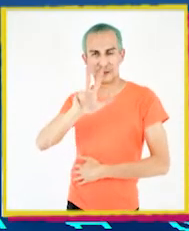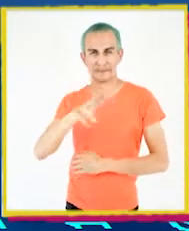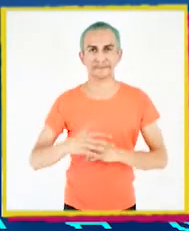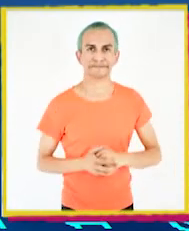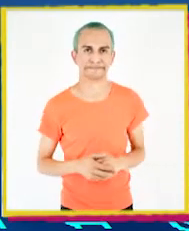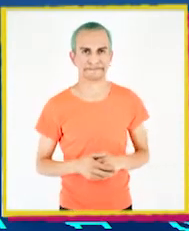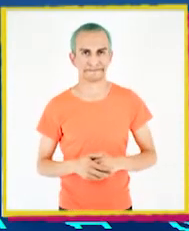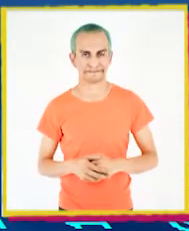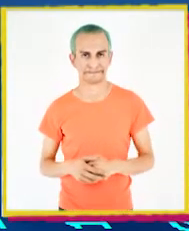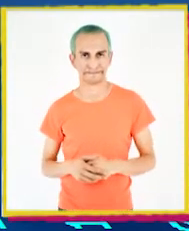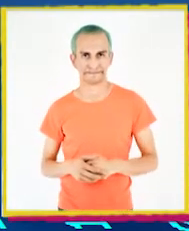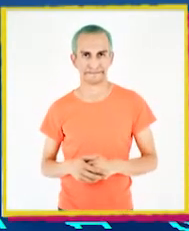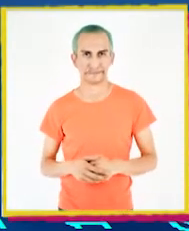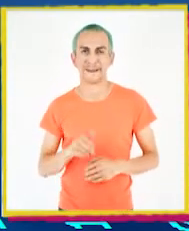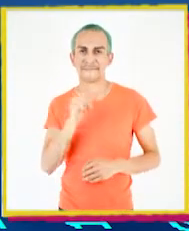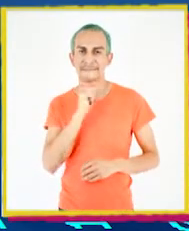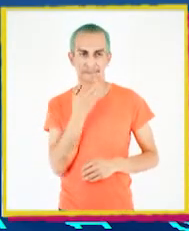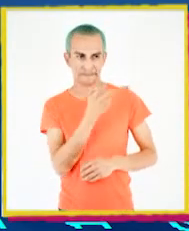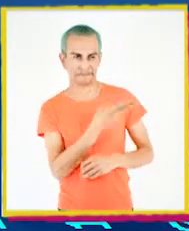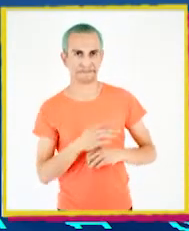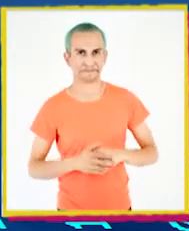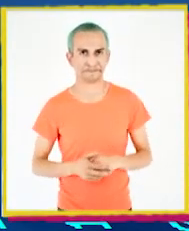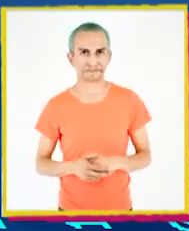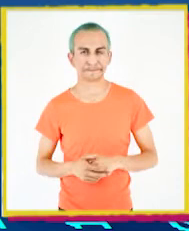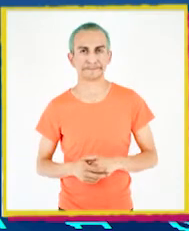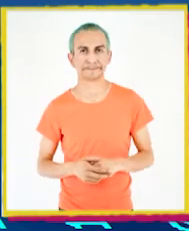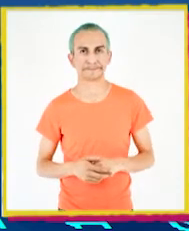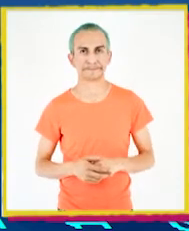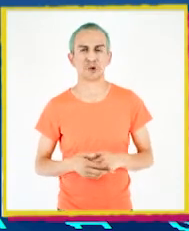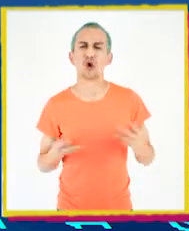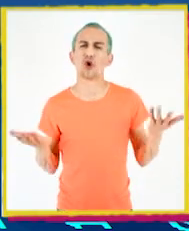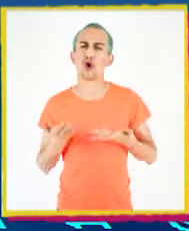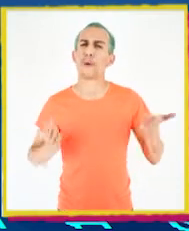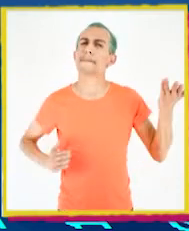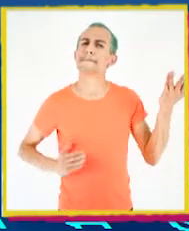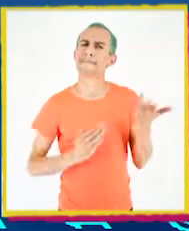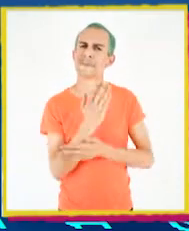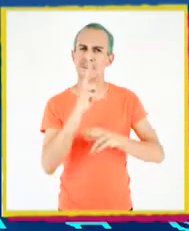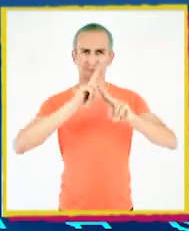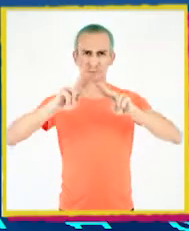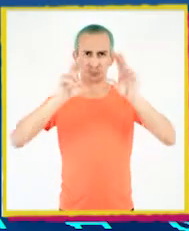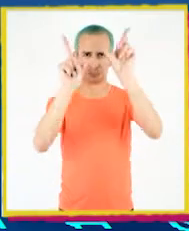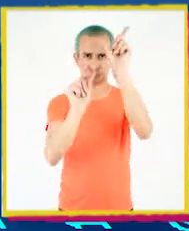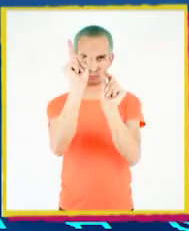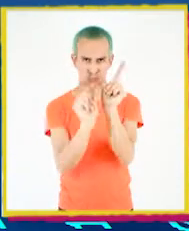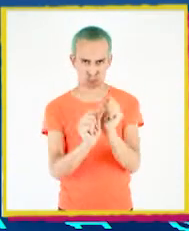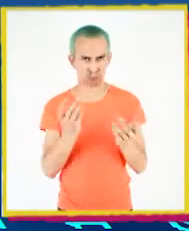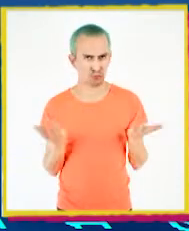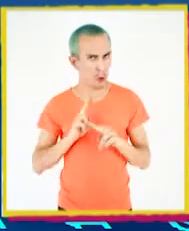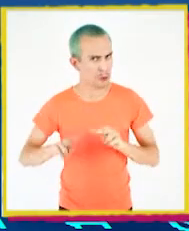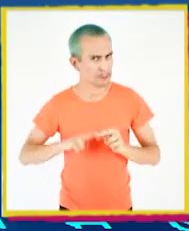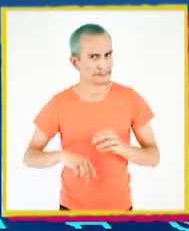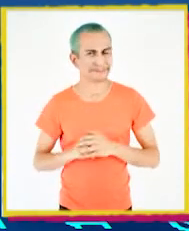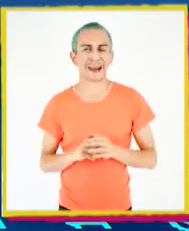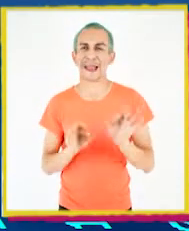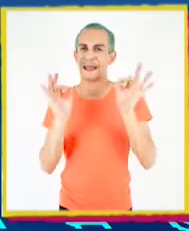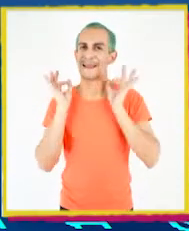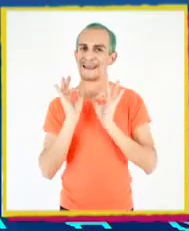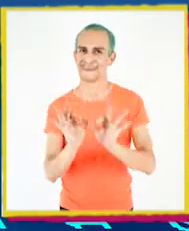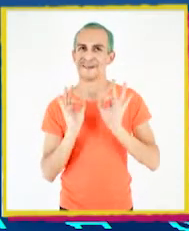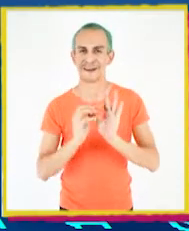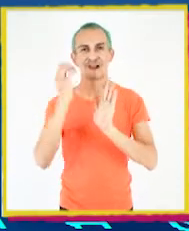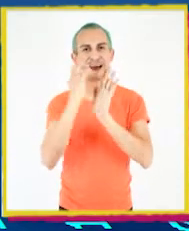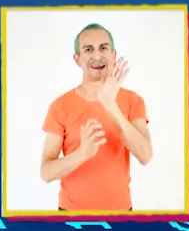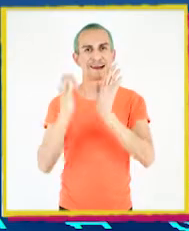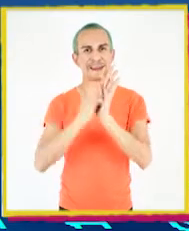158. Entonces nos quedaría así. ¿Cómo comenzamos a resolver la ecuación?